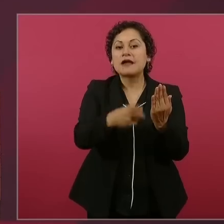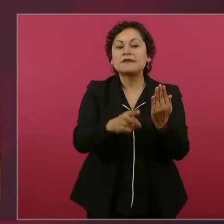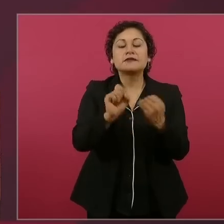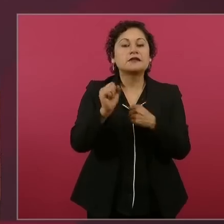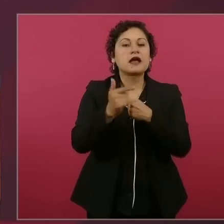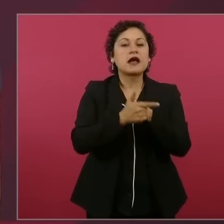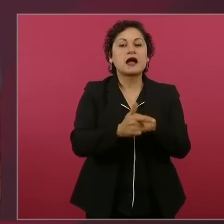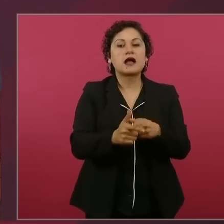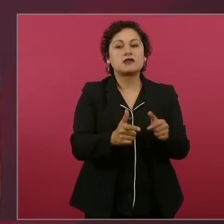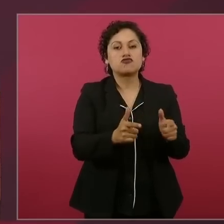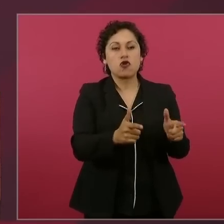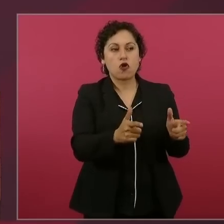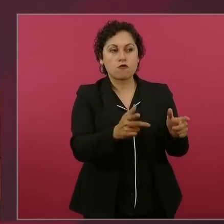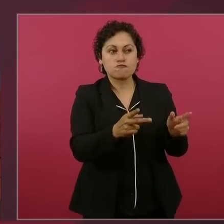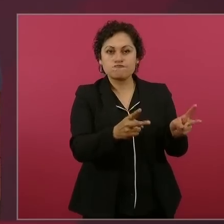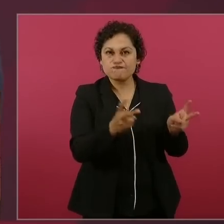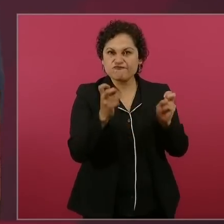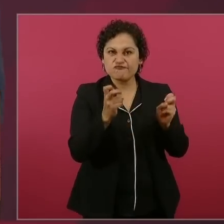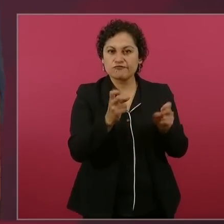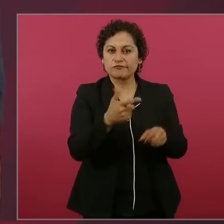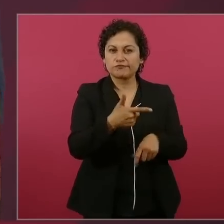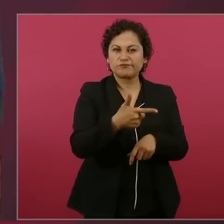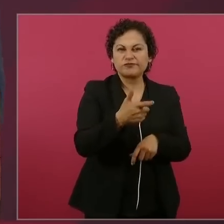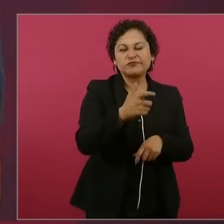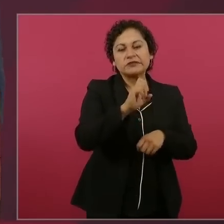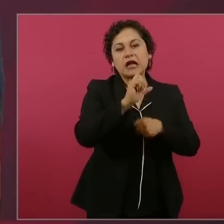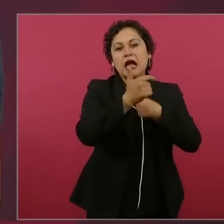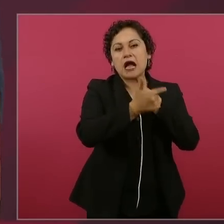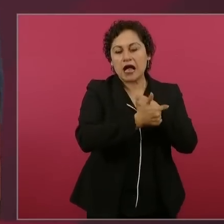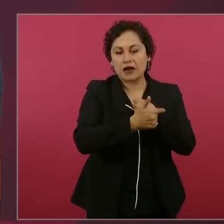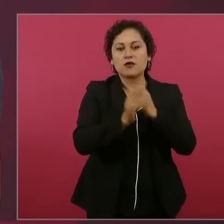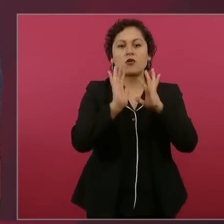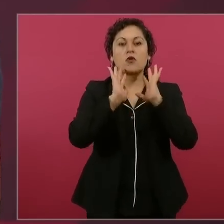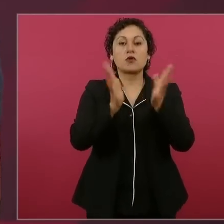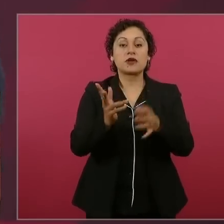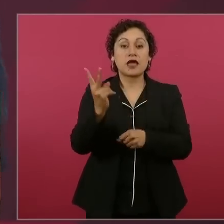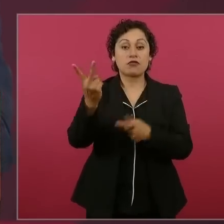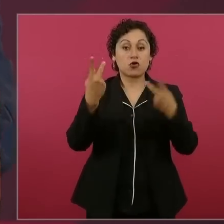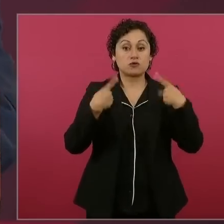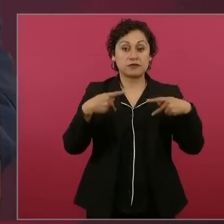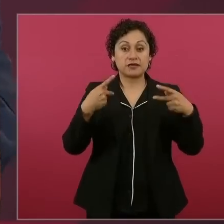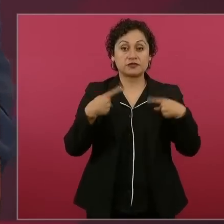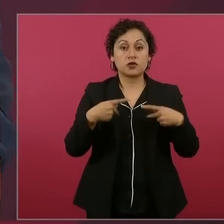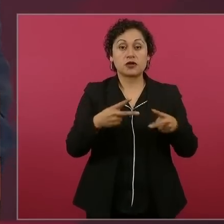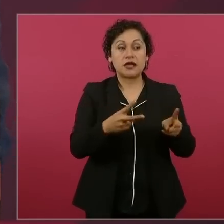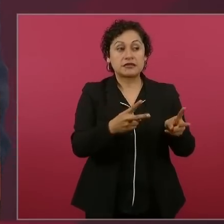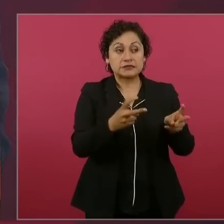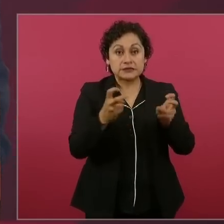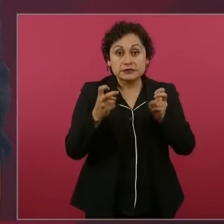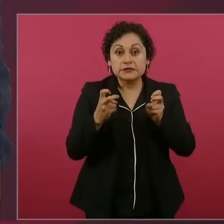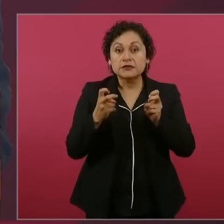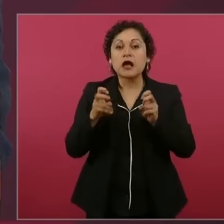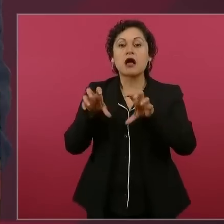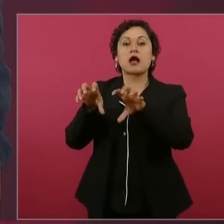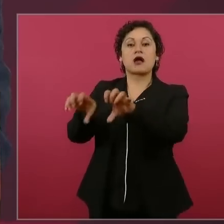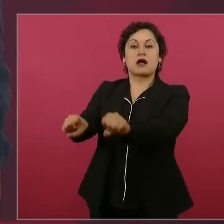detuvo a las dos personas que cometieron este